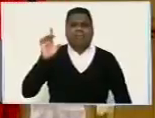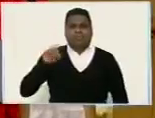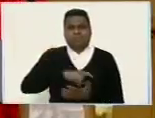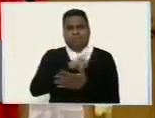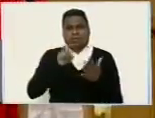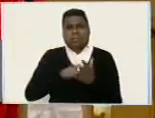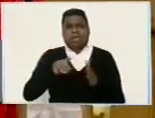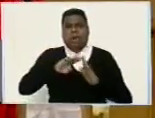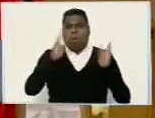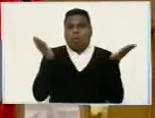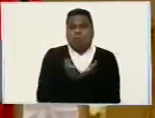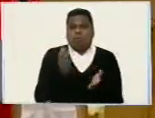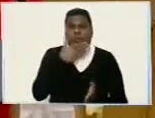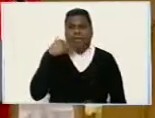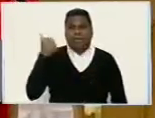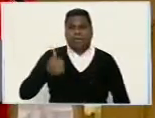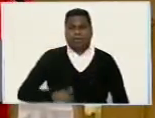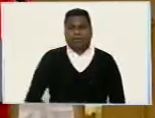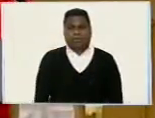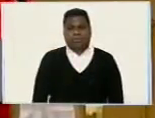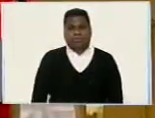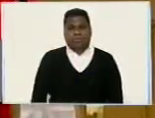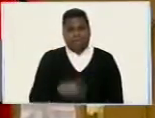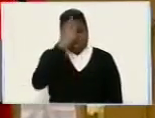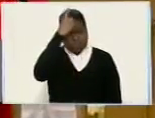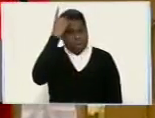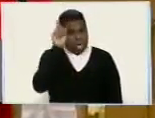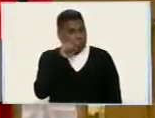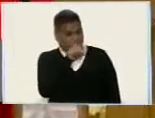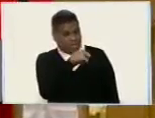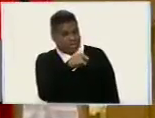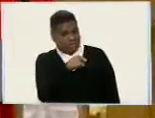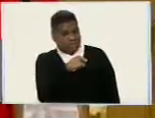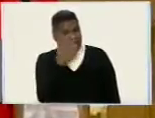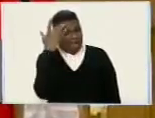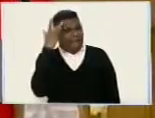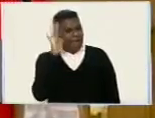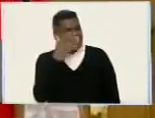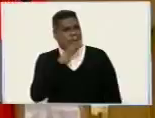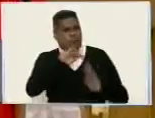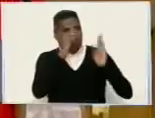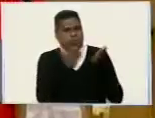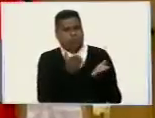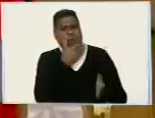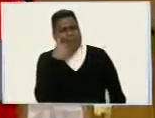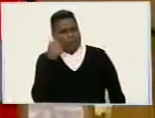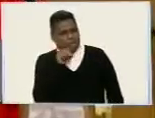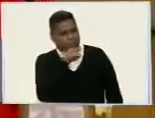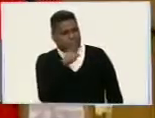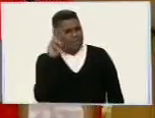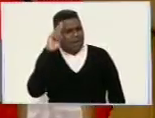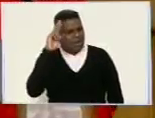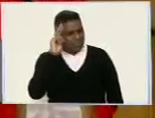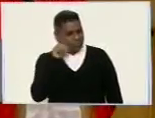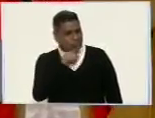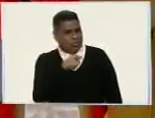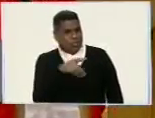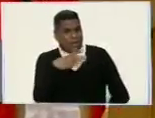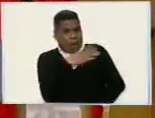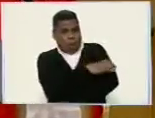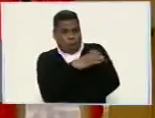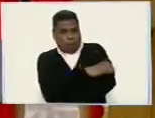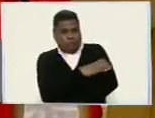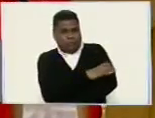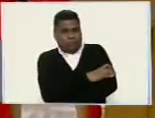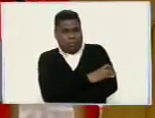un mundo mejor. Ese es Diosdado. Entonces, por esa razón es que la derecha y